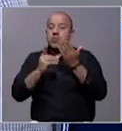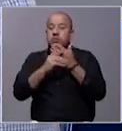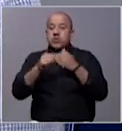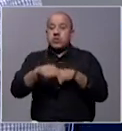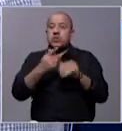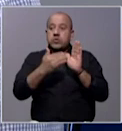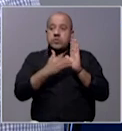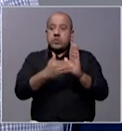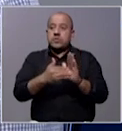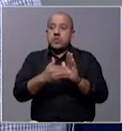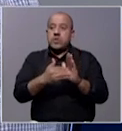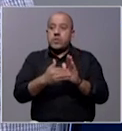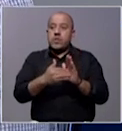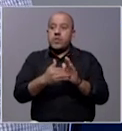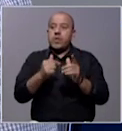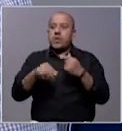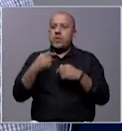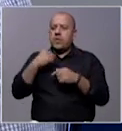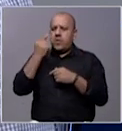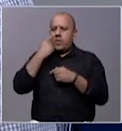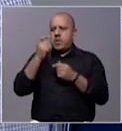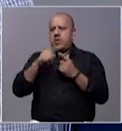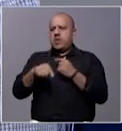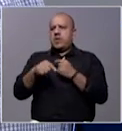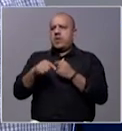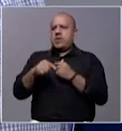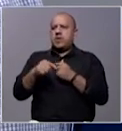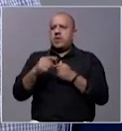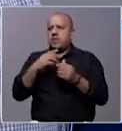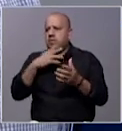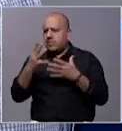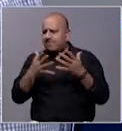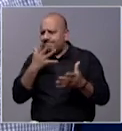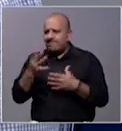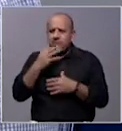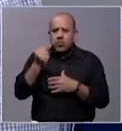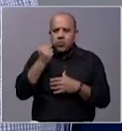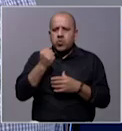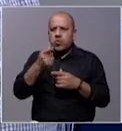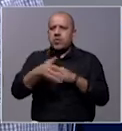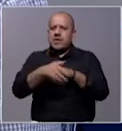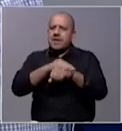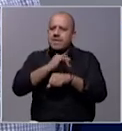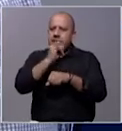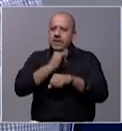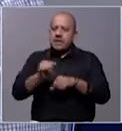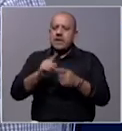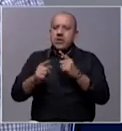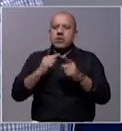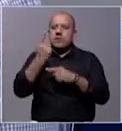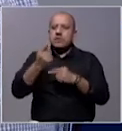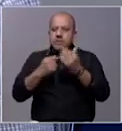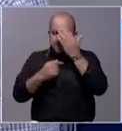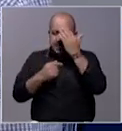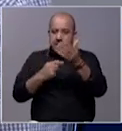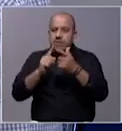representan y advertir también una actitud muy crispada muy dura de parte de daniel martínez de los principales voceros del frente